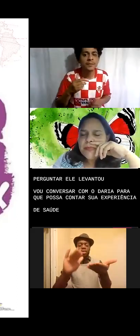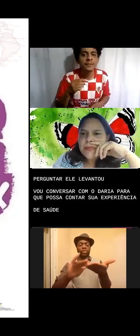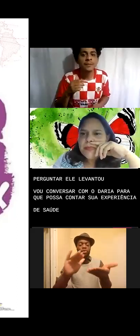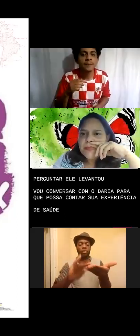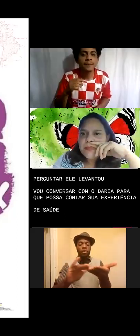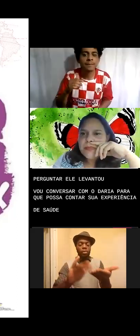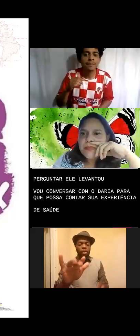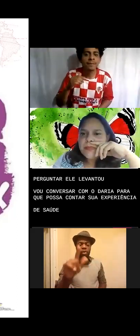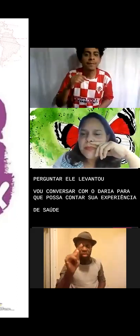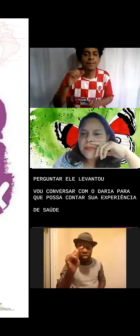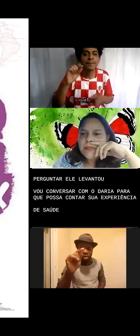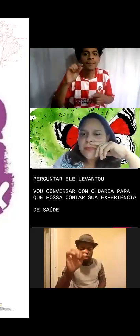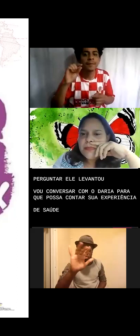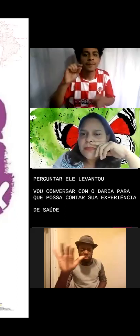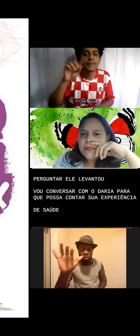Te vas, no me-